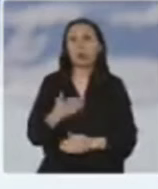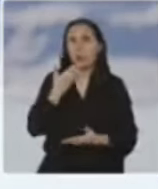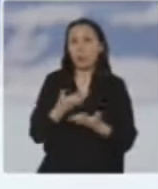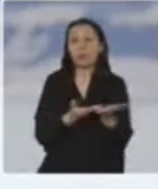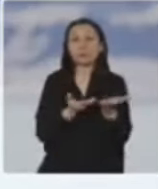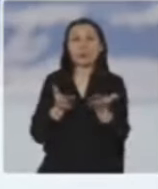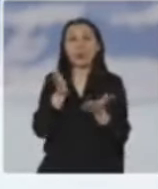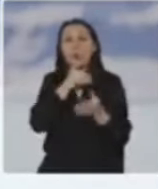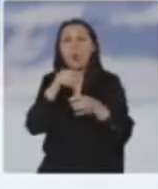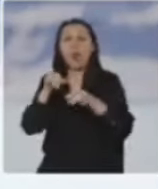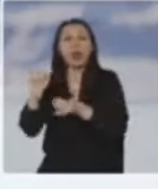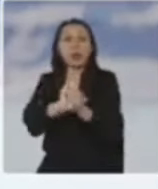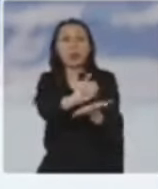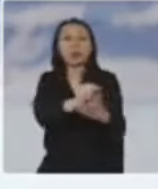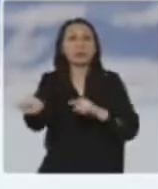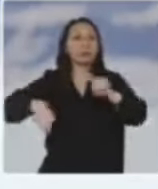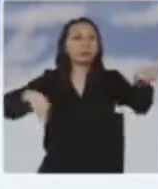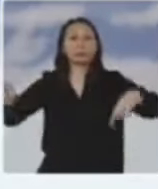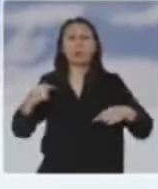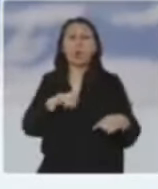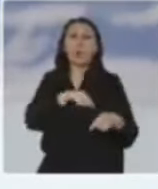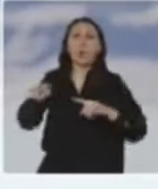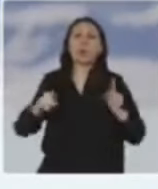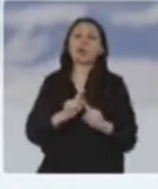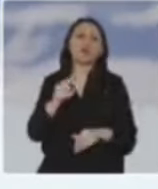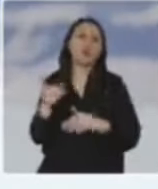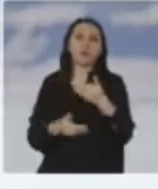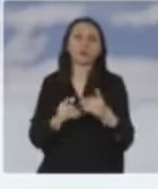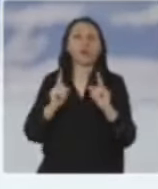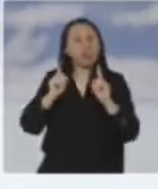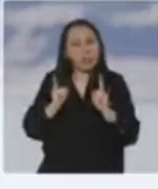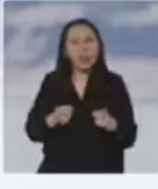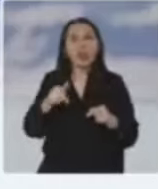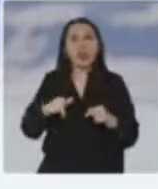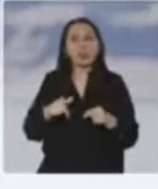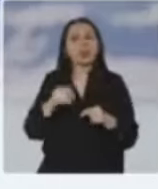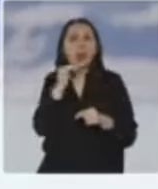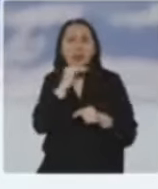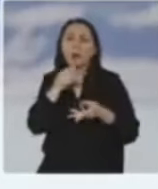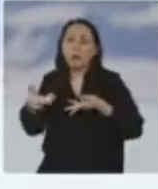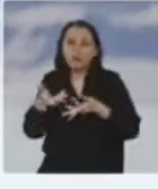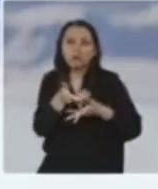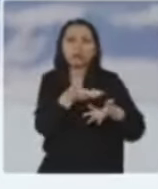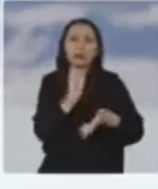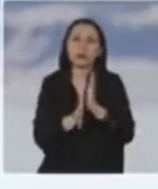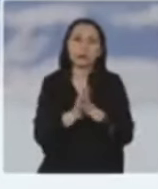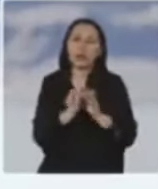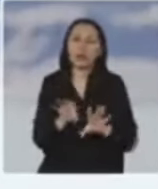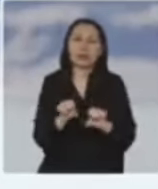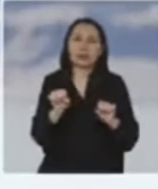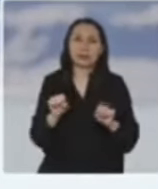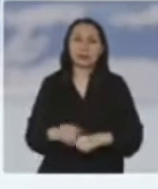los servicios no conversan entre sí se patean la pelota y se echan la culpa unos a otros las cuestiones no andan y acá tenemos que apretar para que estas cuestiones salgan rápido